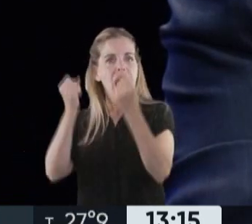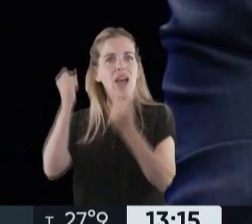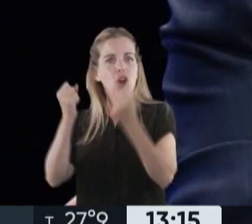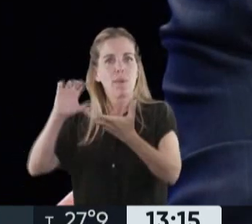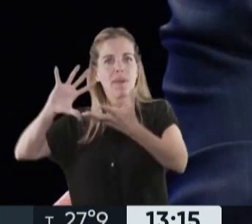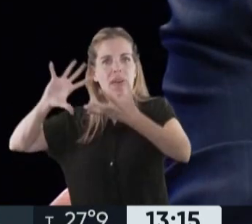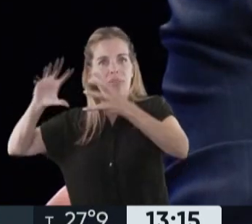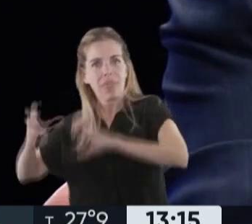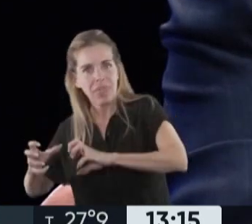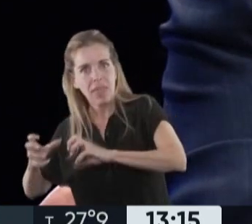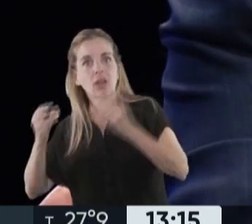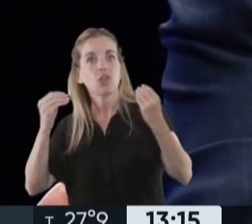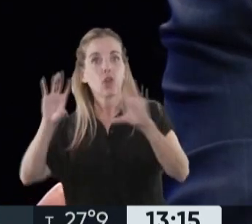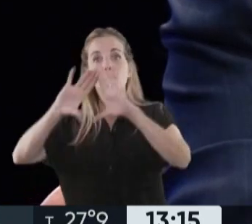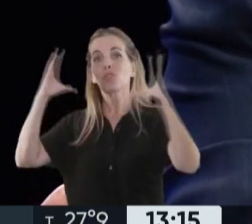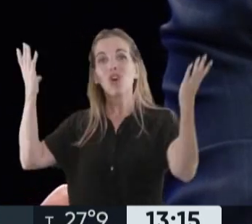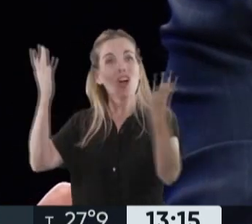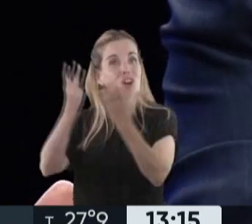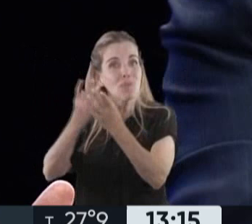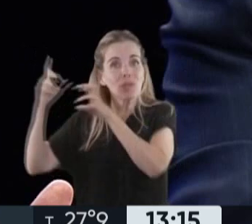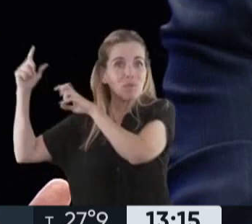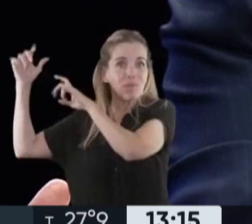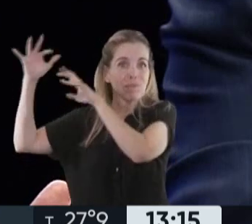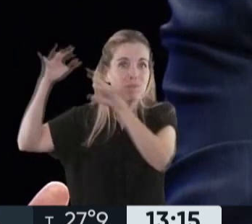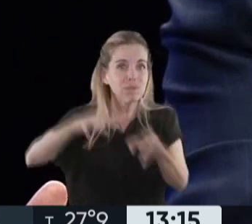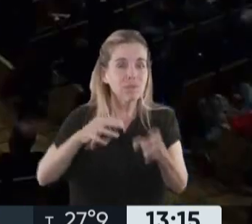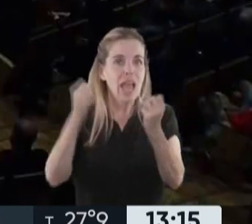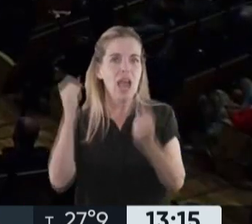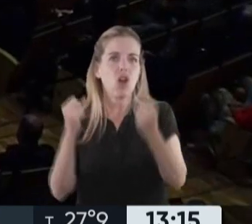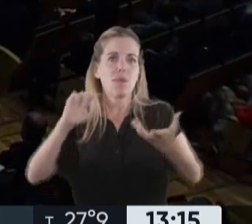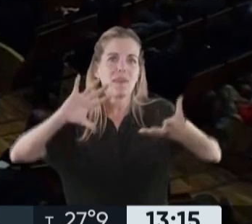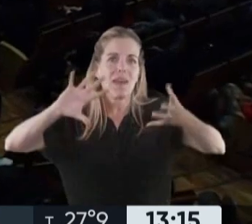como nos hemos globalizado, todos quedamos afectados por esas guerras.